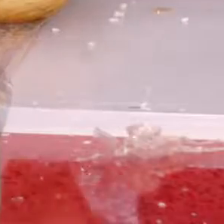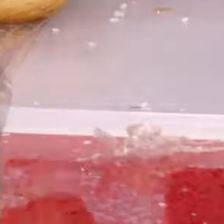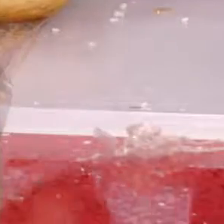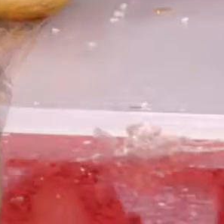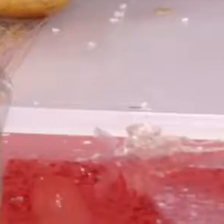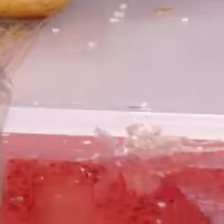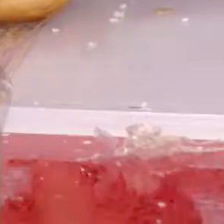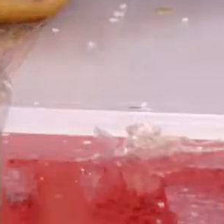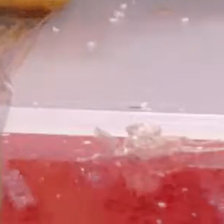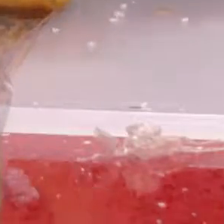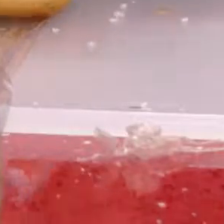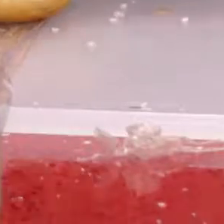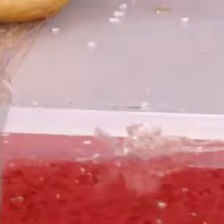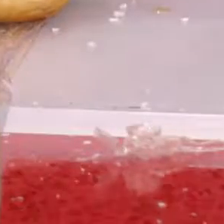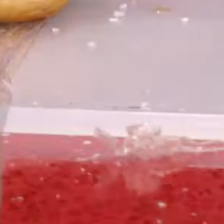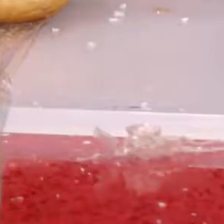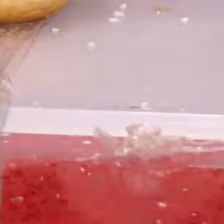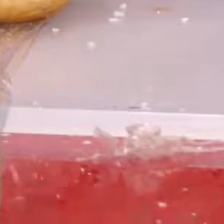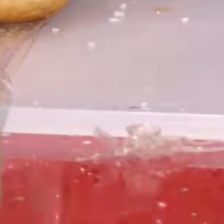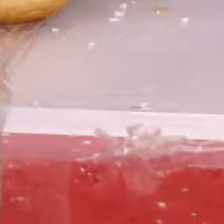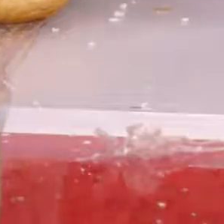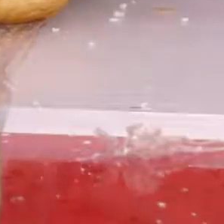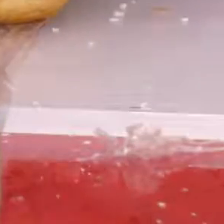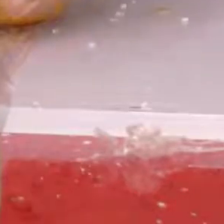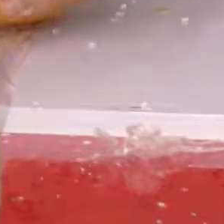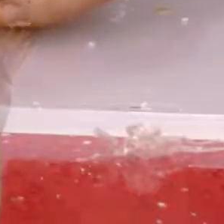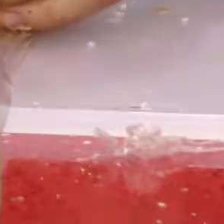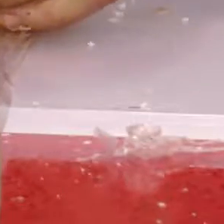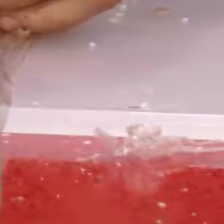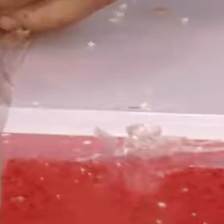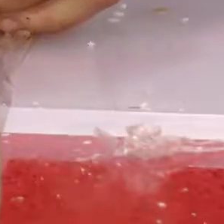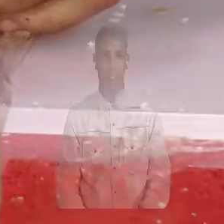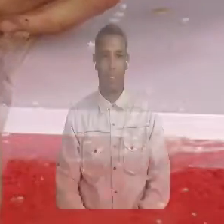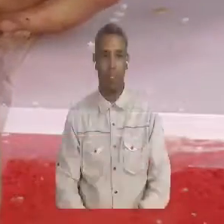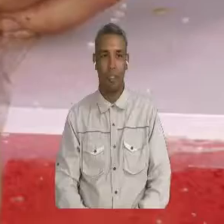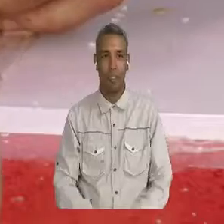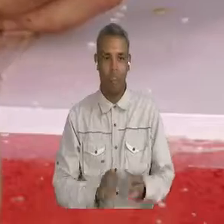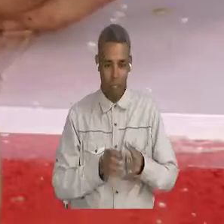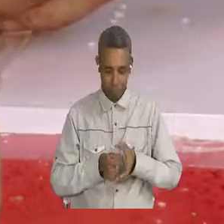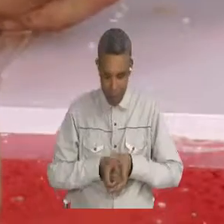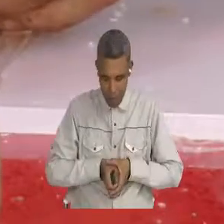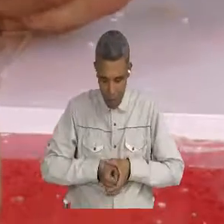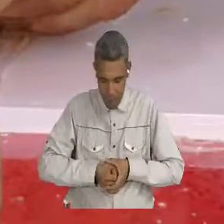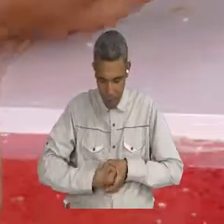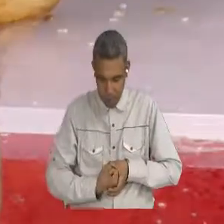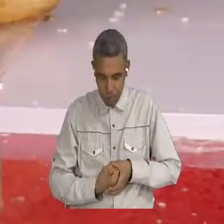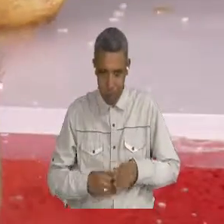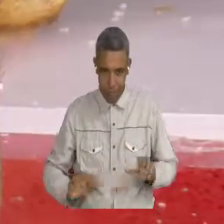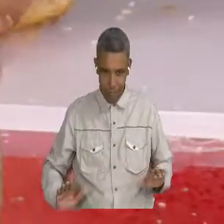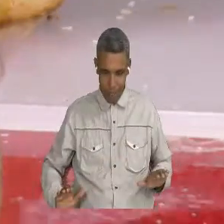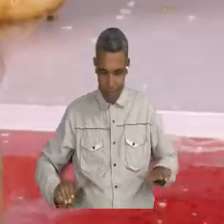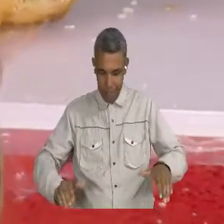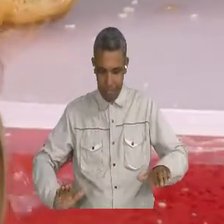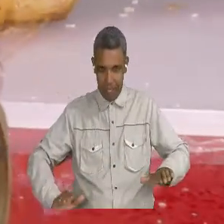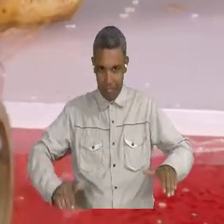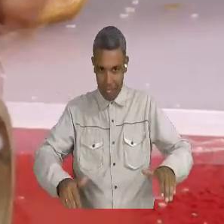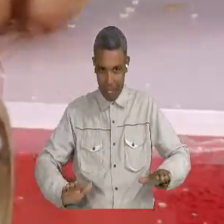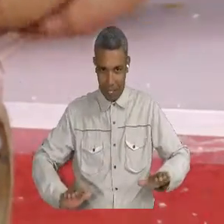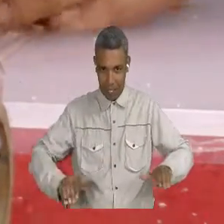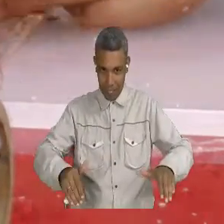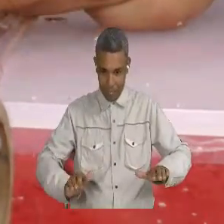Listo, y volvemos acá con nuestro rollo acá de nuestro compañero Andrés. Eso. A ver, ¿cuál es la idea? Que se